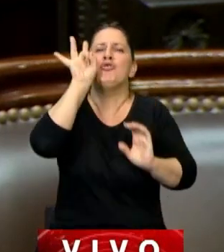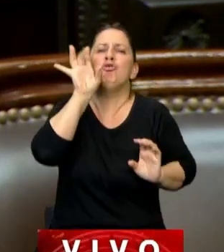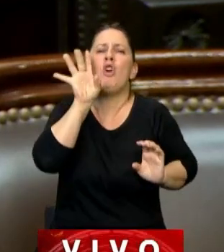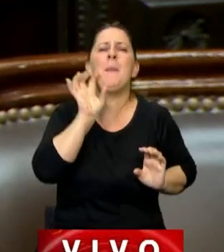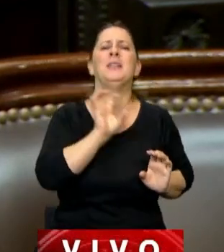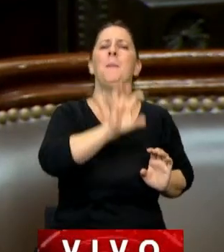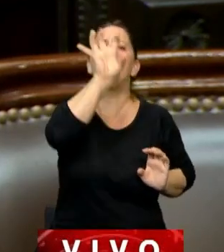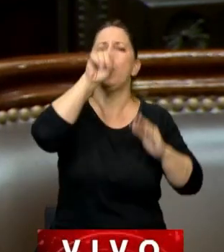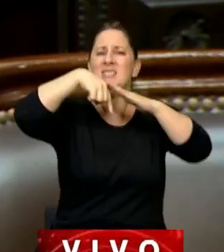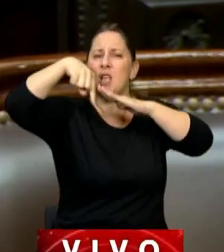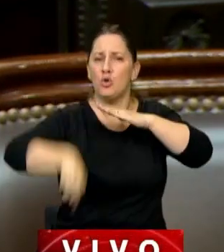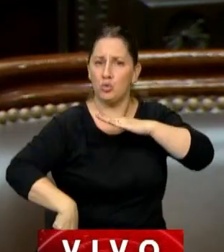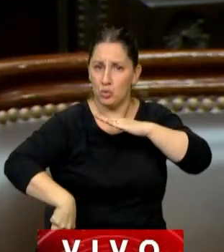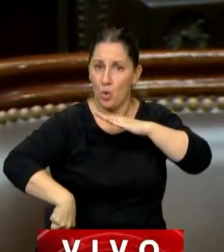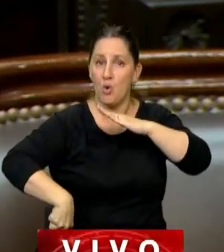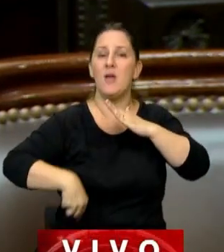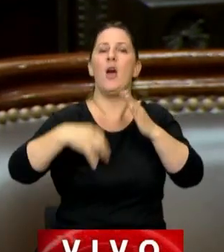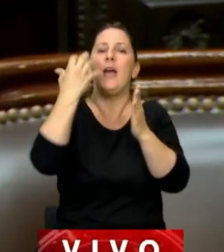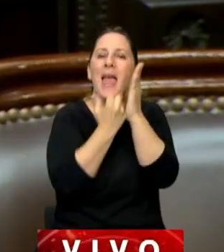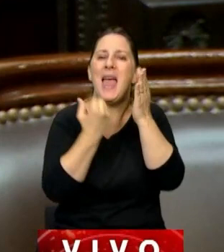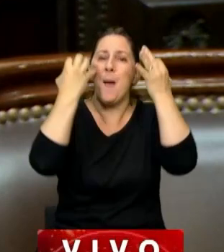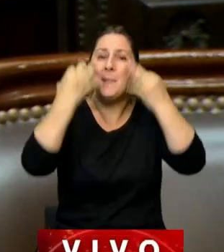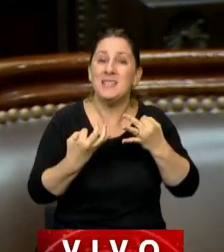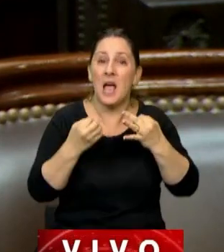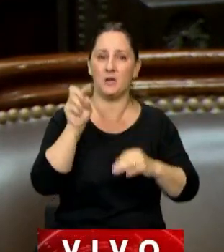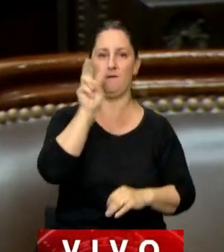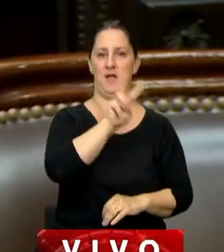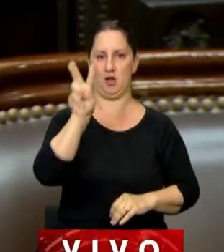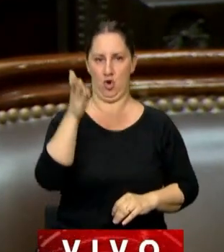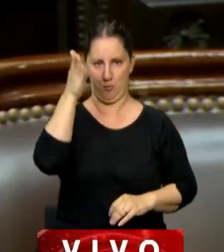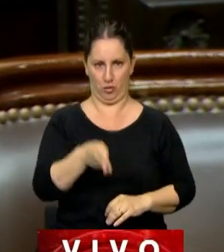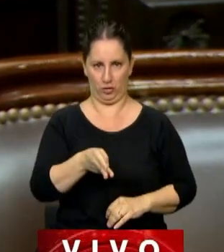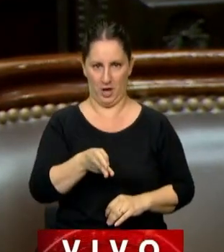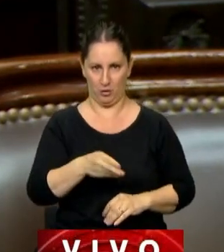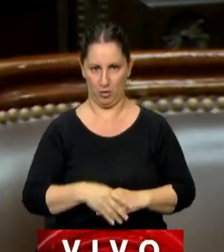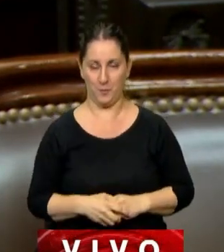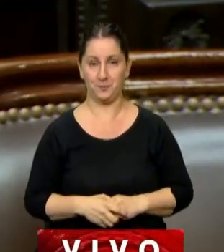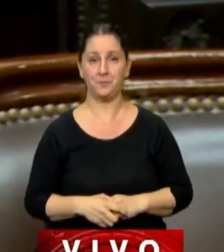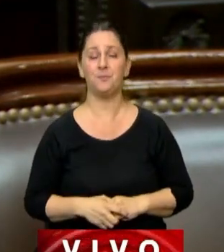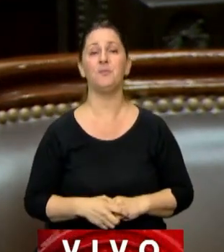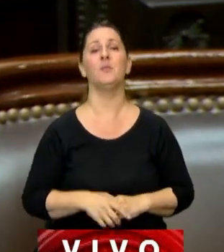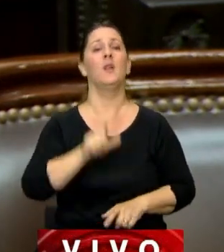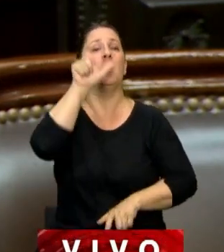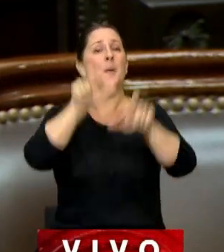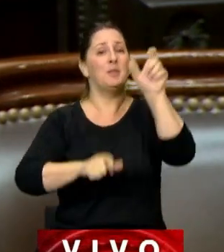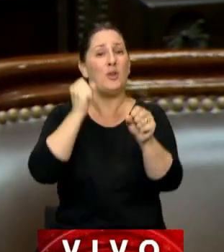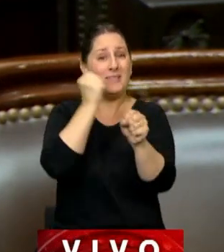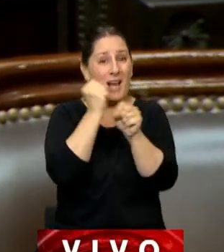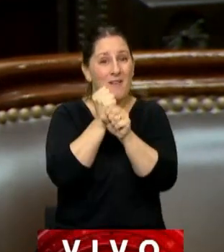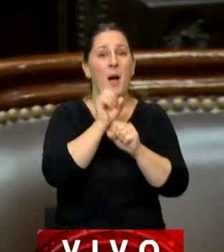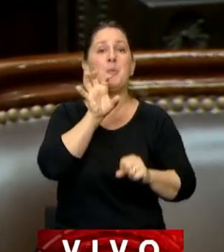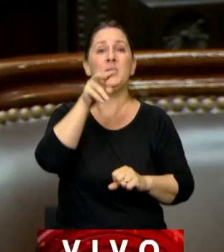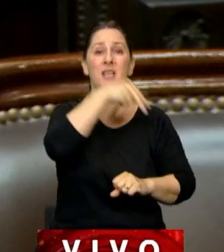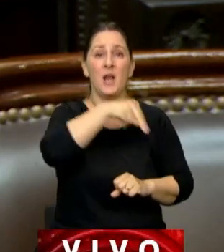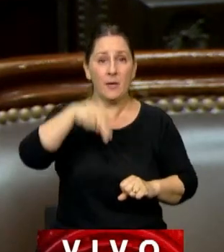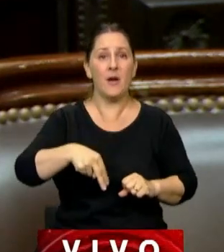provincias patagónicas en el incremento de la deducción especial es del 22%. Y todos los trabajadores en la provincia de